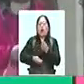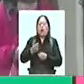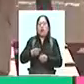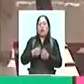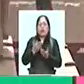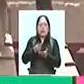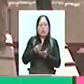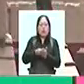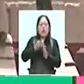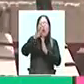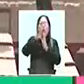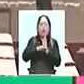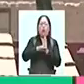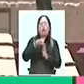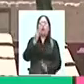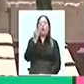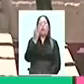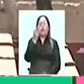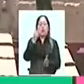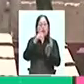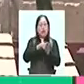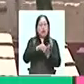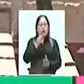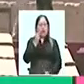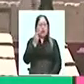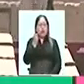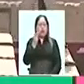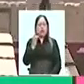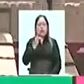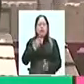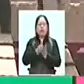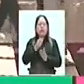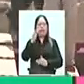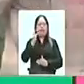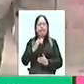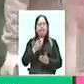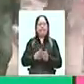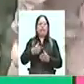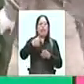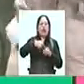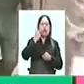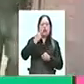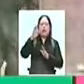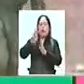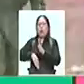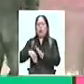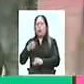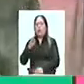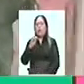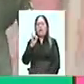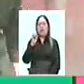de 2.012 millones de dólares, principalmente en lo que respecta a minerales, a hidrocarburos, pero también a algunos no